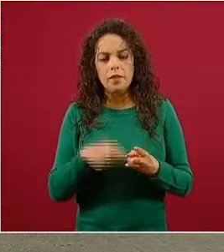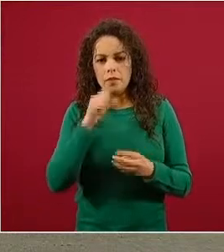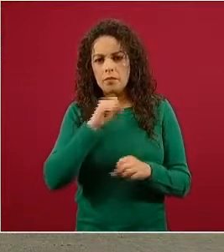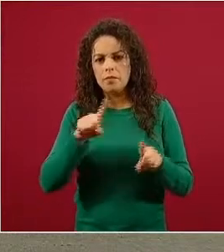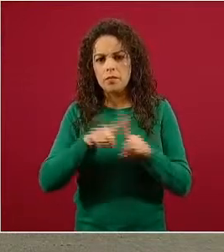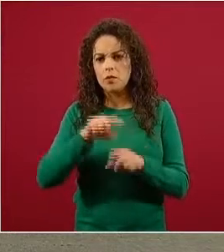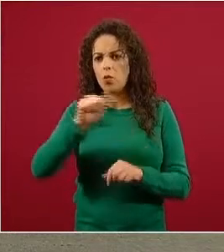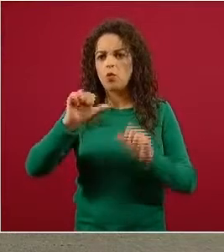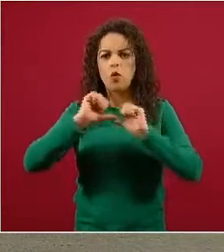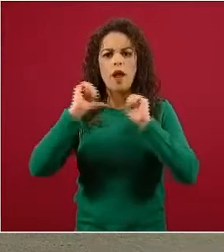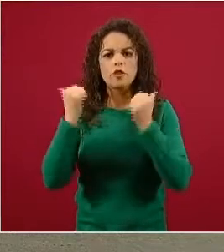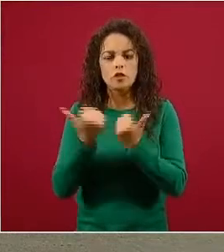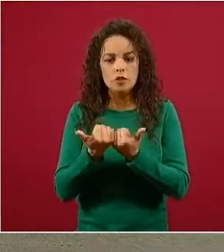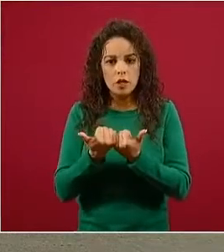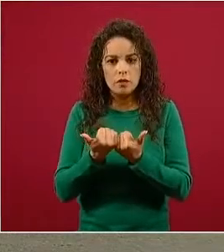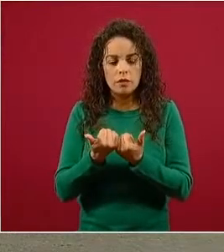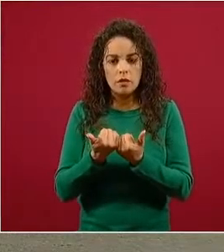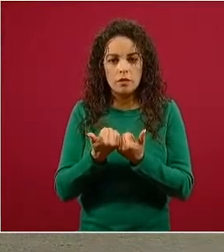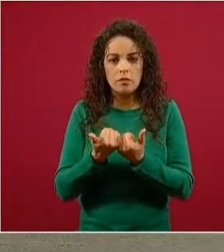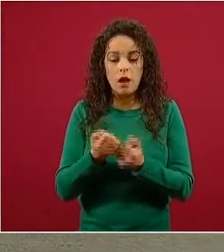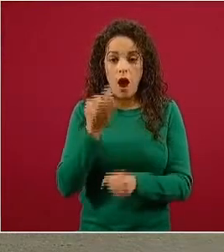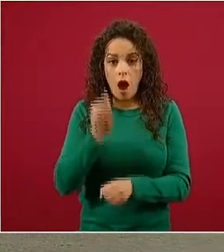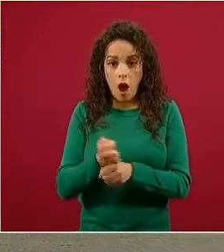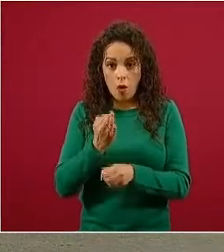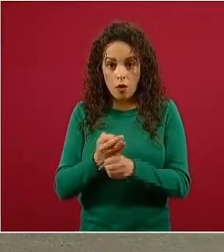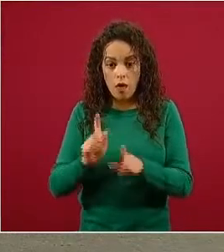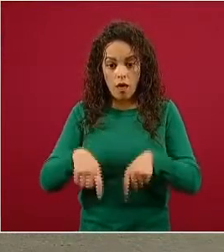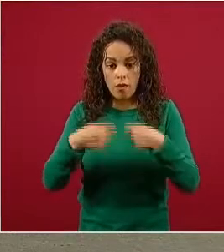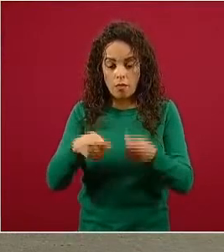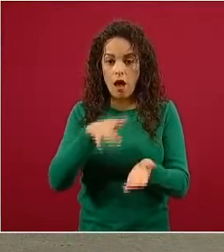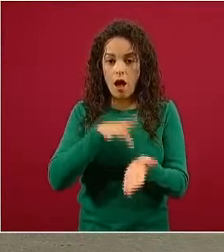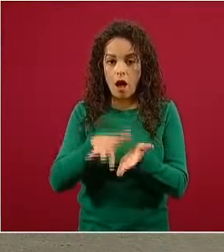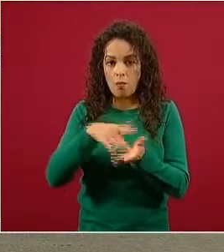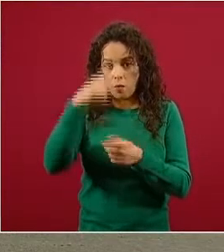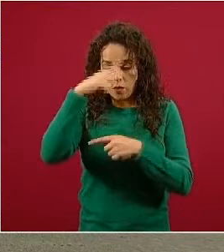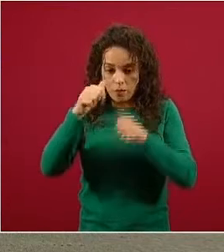personas con discapacidad, y realmente a través de